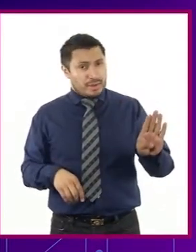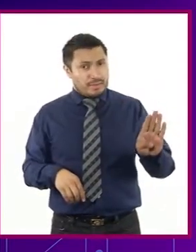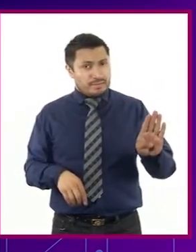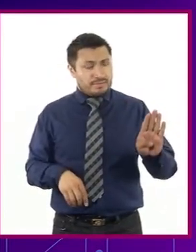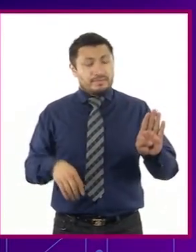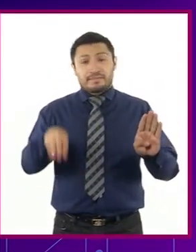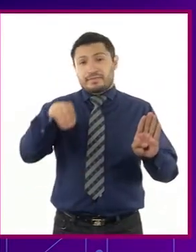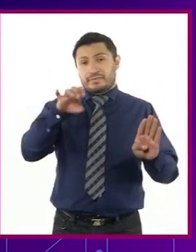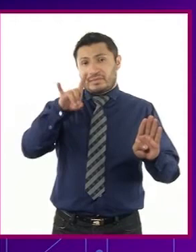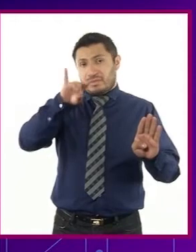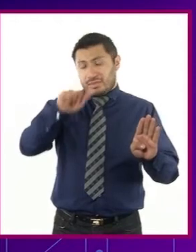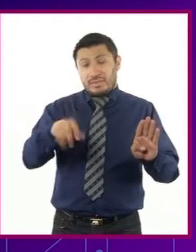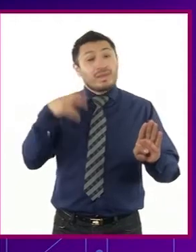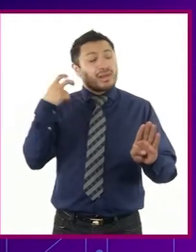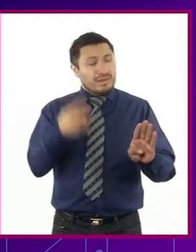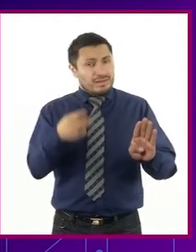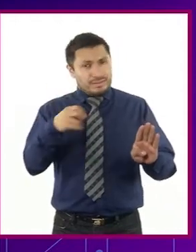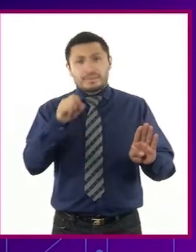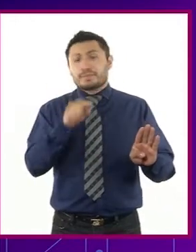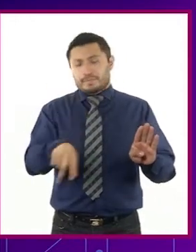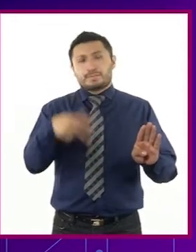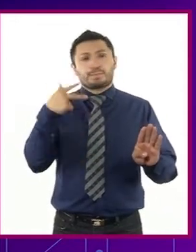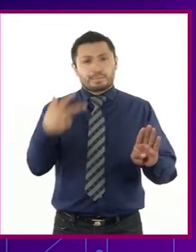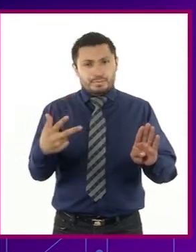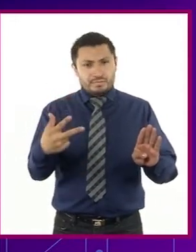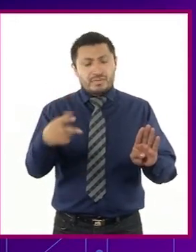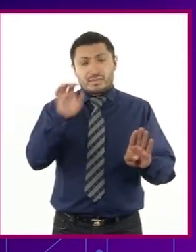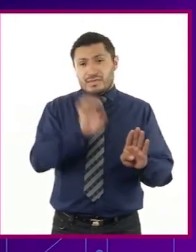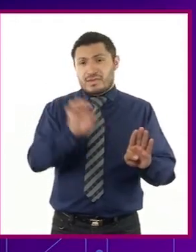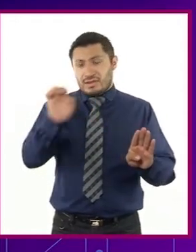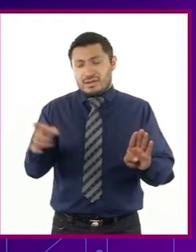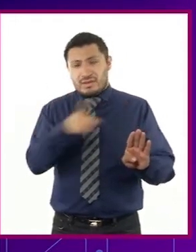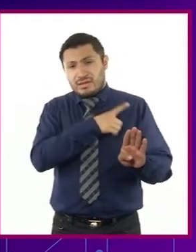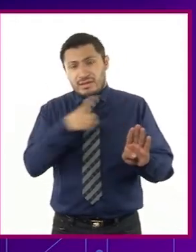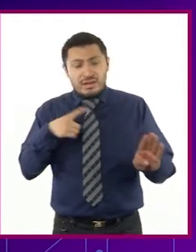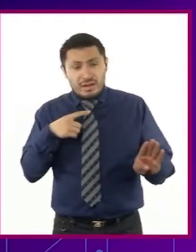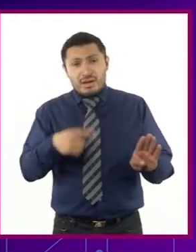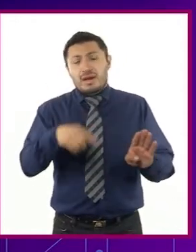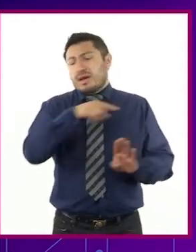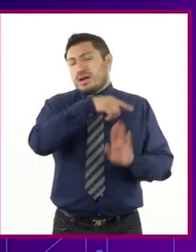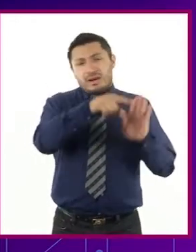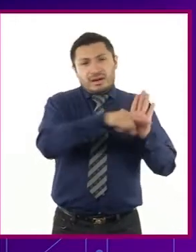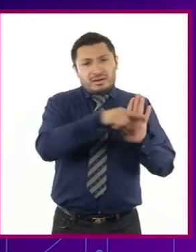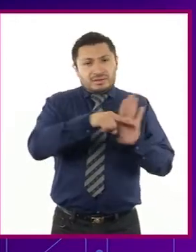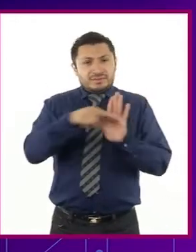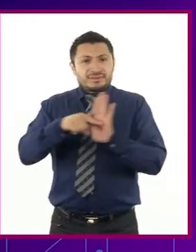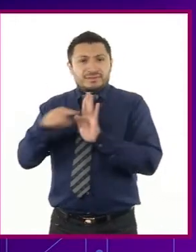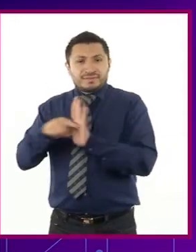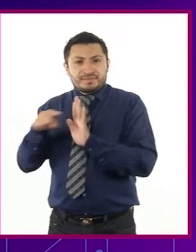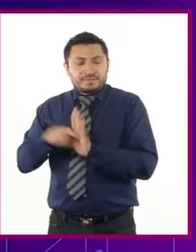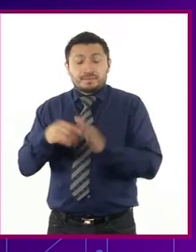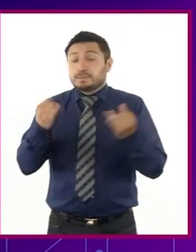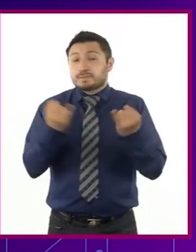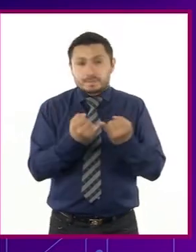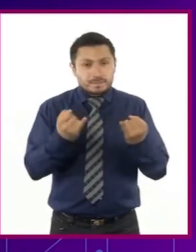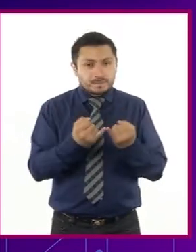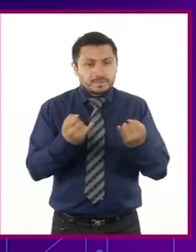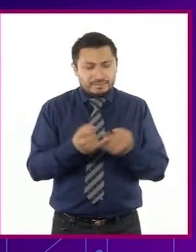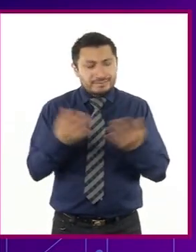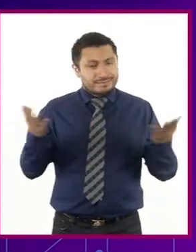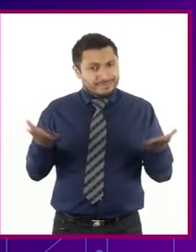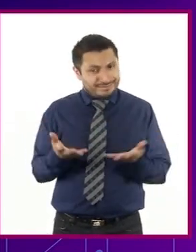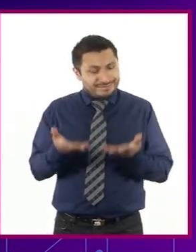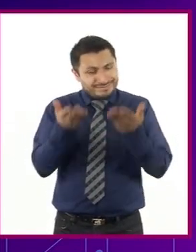La media de este conjunto también es 8, así que se debe restar cada dato de este conjunto con la media.